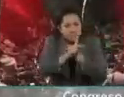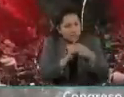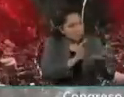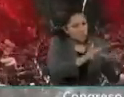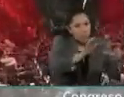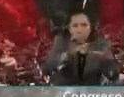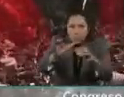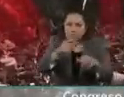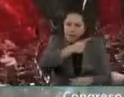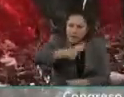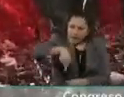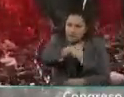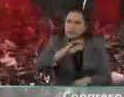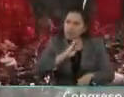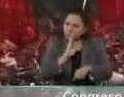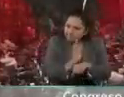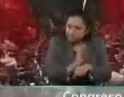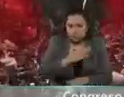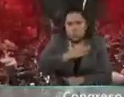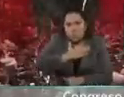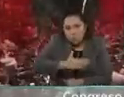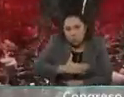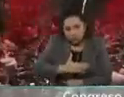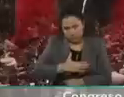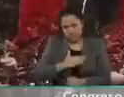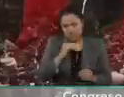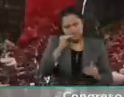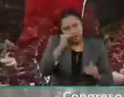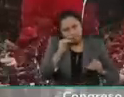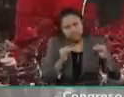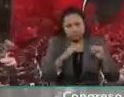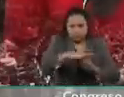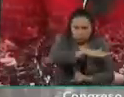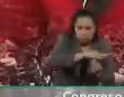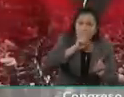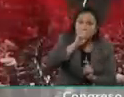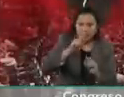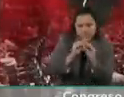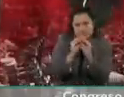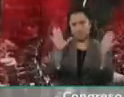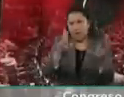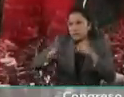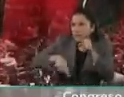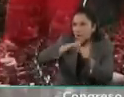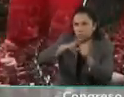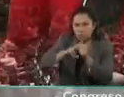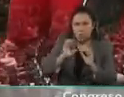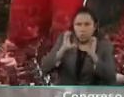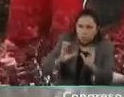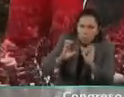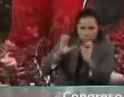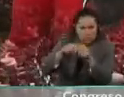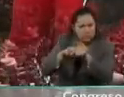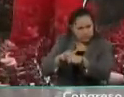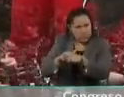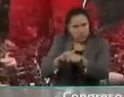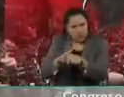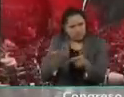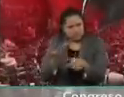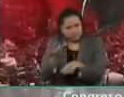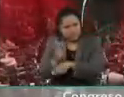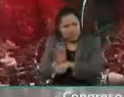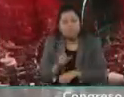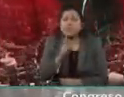en condiciones de justicia social y el respeto, por supuesto, irrestricto al medio ambiente. Trabajaremos incansablemente a favor de la